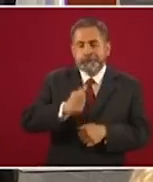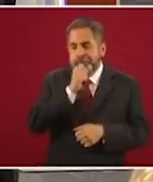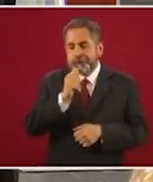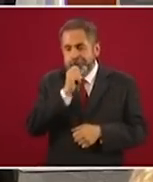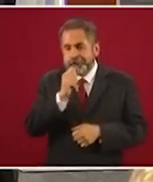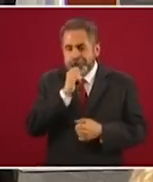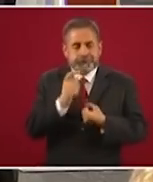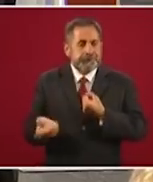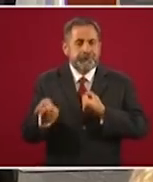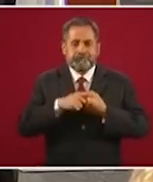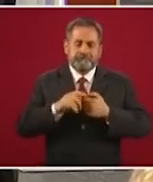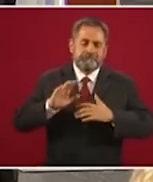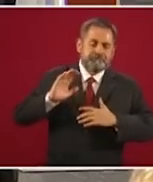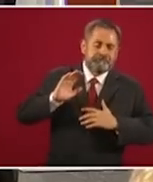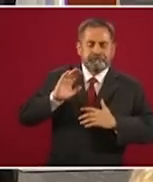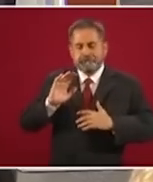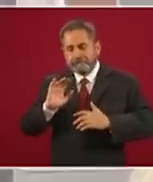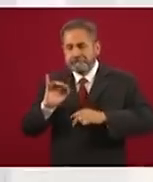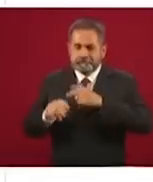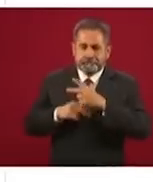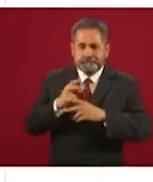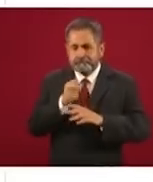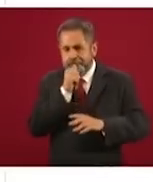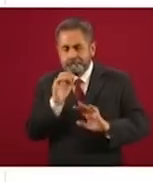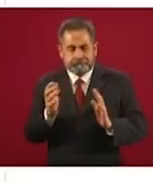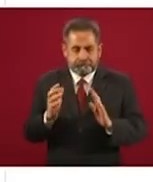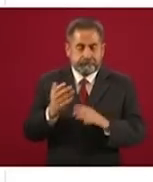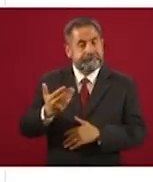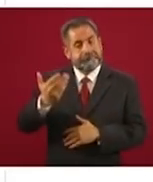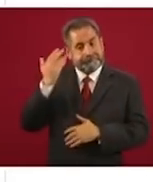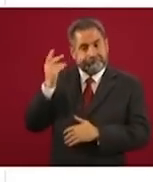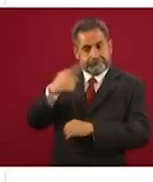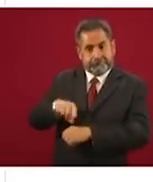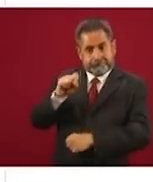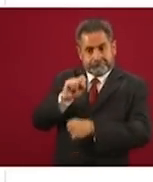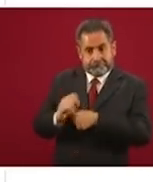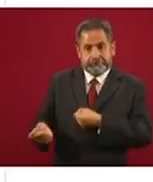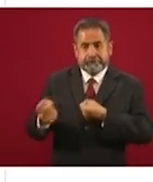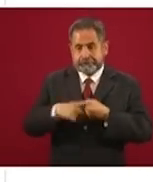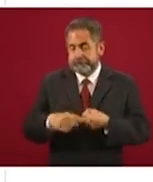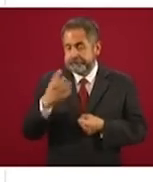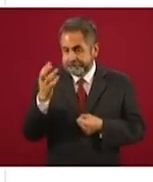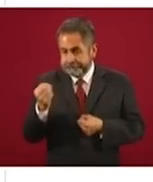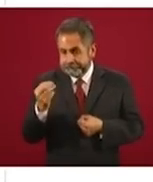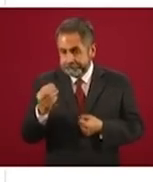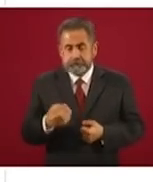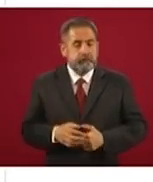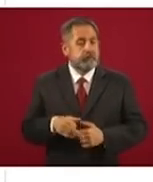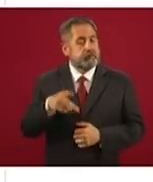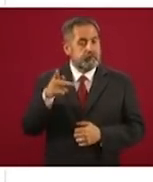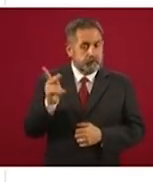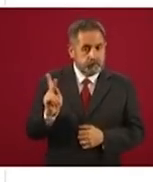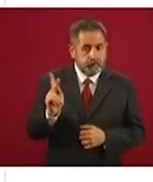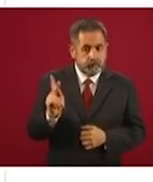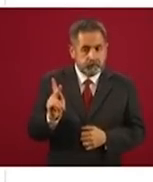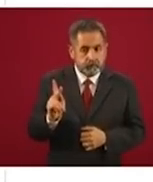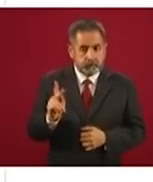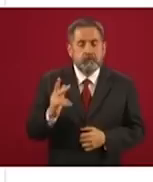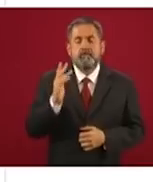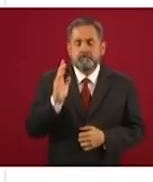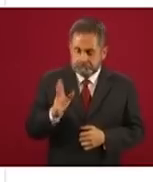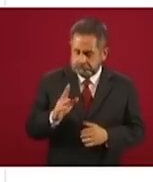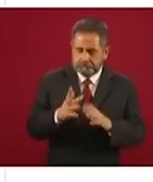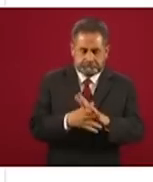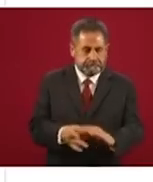con el esquema de gratuidad y el modelo del Instituto de Salud para el Bienestar. Sin embargo, como sí lo hemos